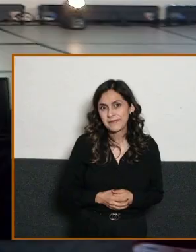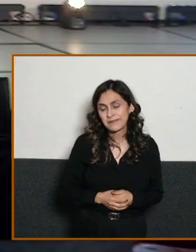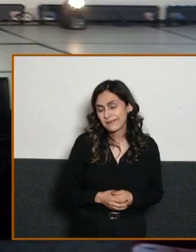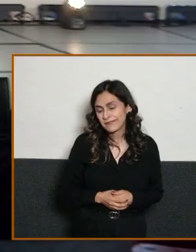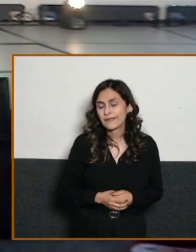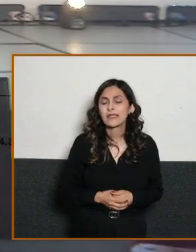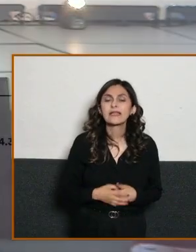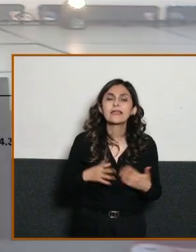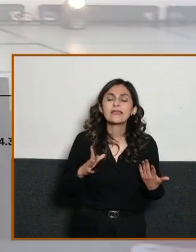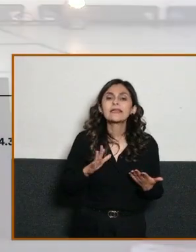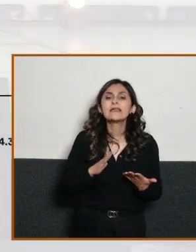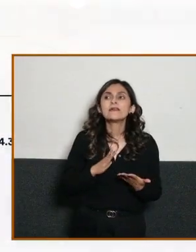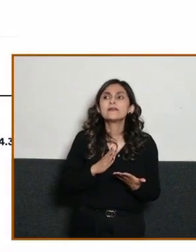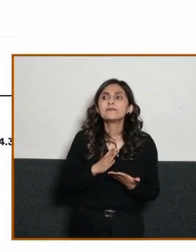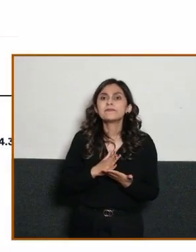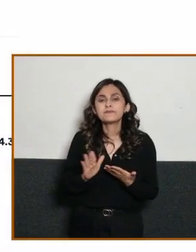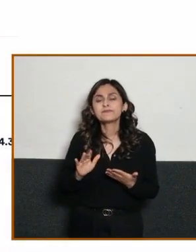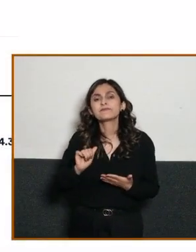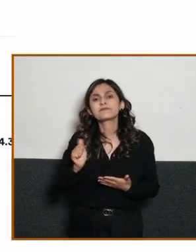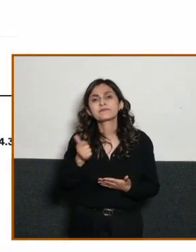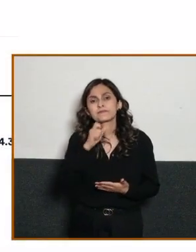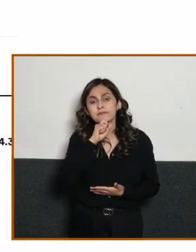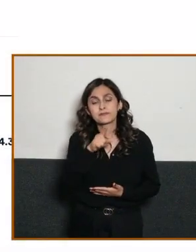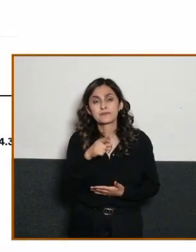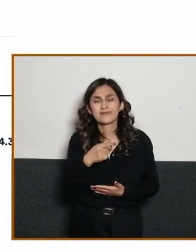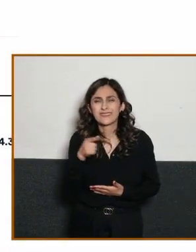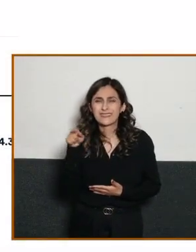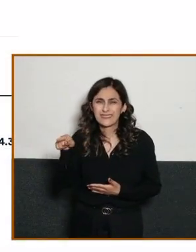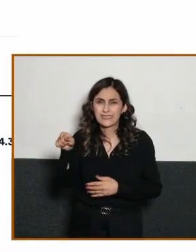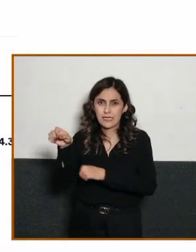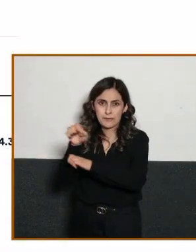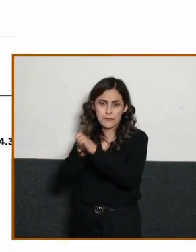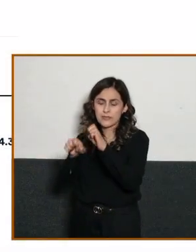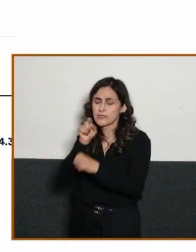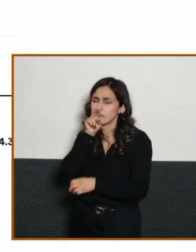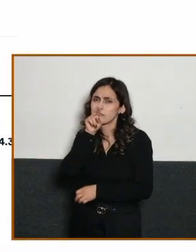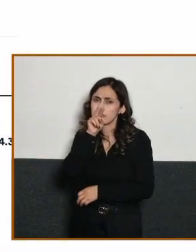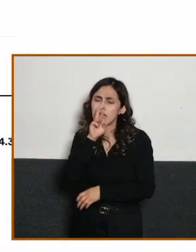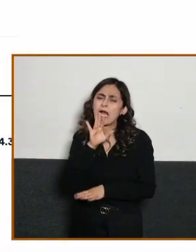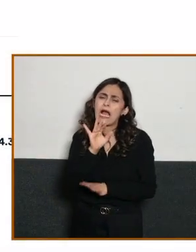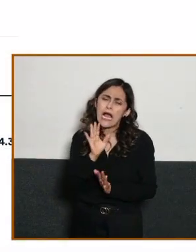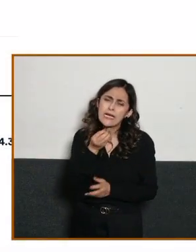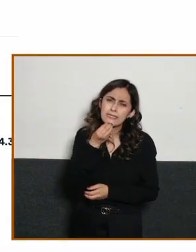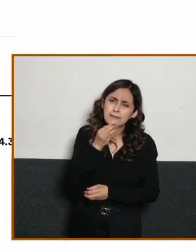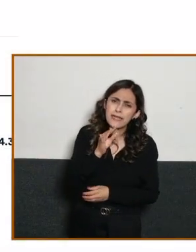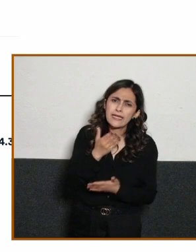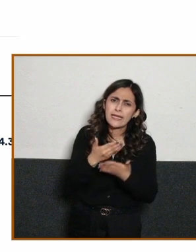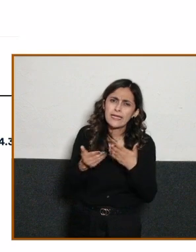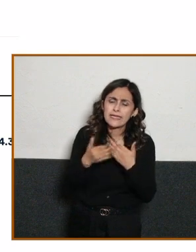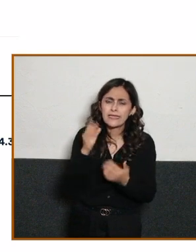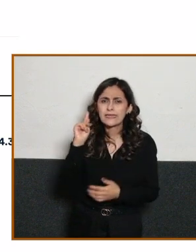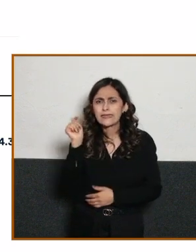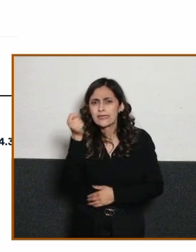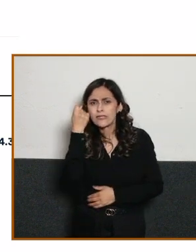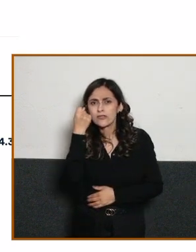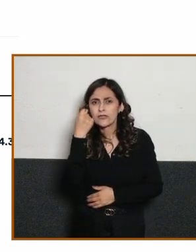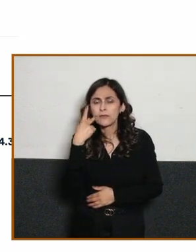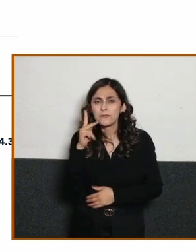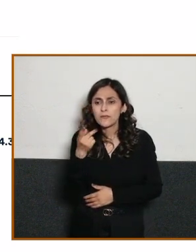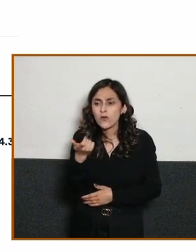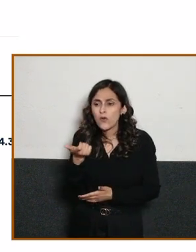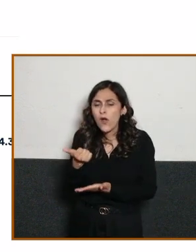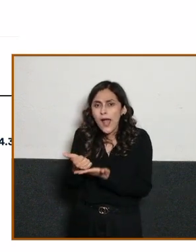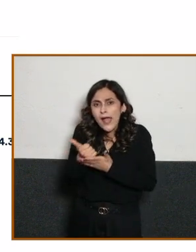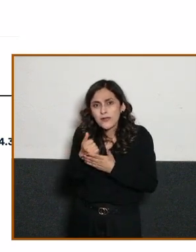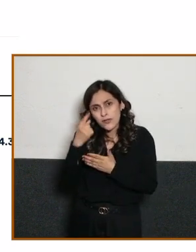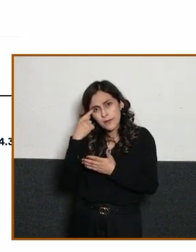Por otro lado, también, lo que les decía, lo que más les preocupa a las empresas es, bueno, sí está muy padre la tecnología, pero ¿cómo me hace ganar más dinero? ¿Cómo